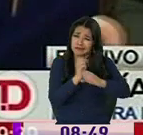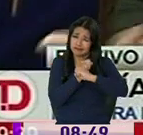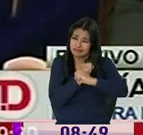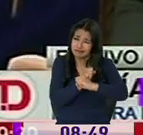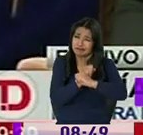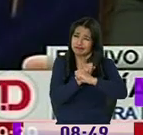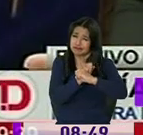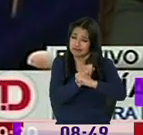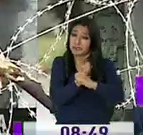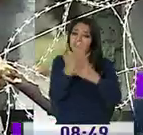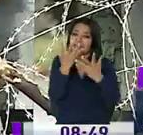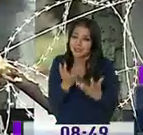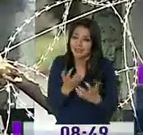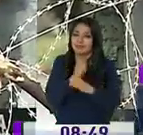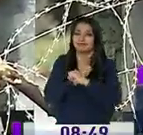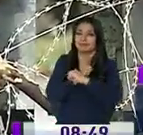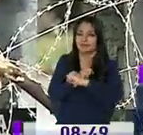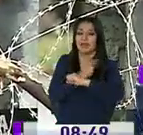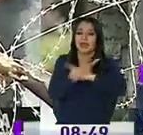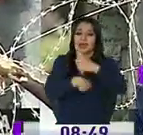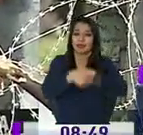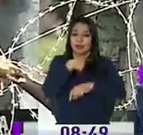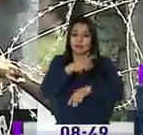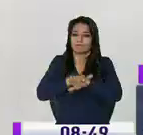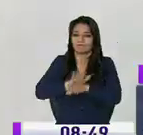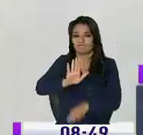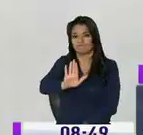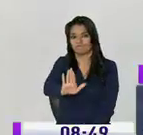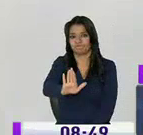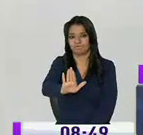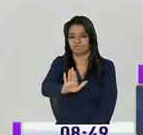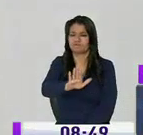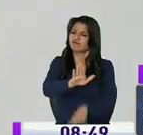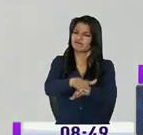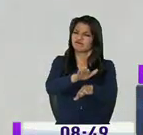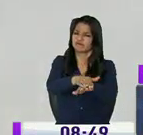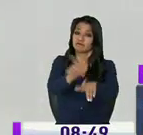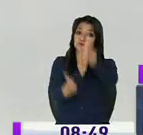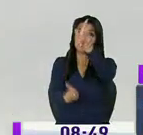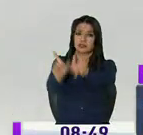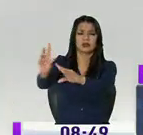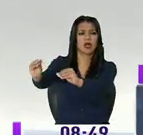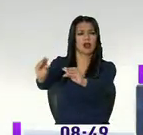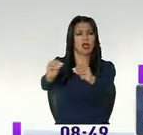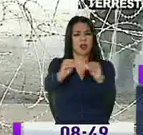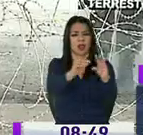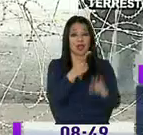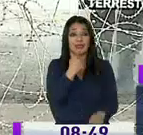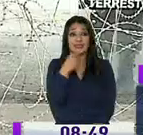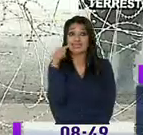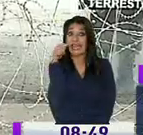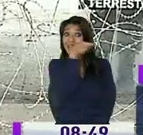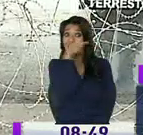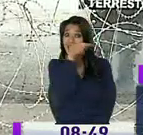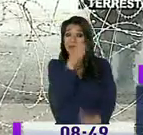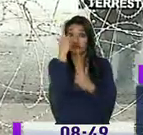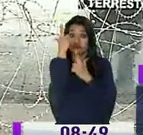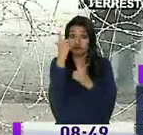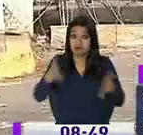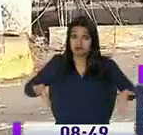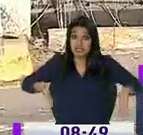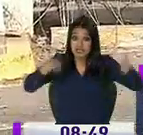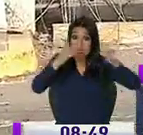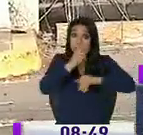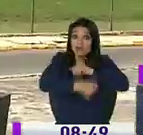rastrillo militar. Todo habría ocurrido tras un falso rumor en el que aparentemente se aseguraba que ahí en el fuerte militar